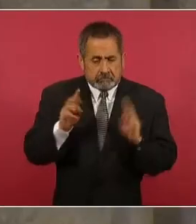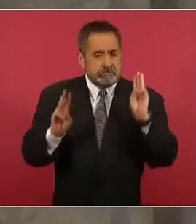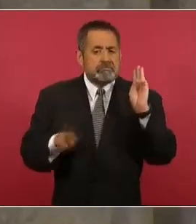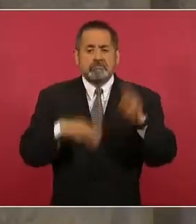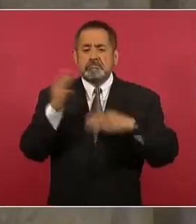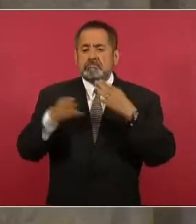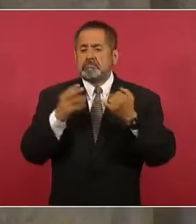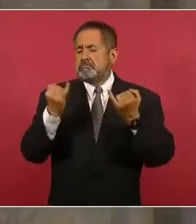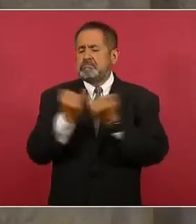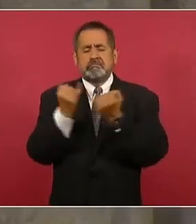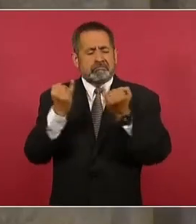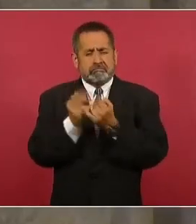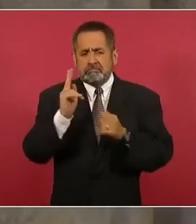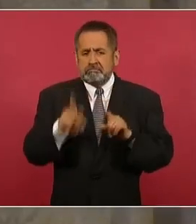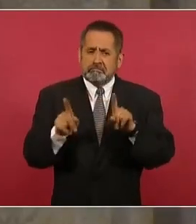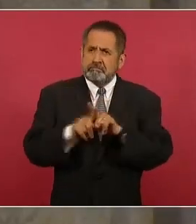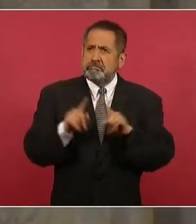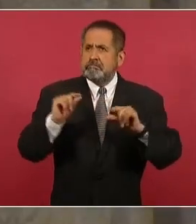mundial.